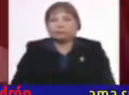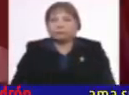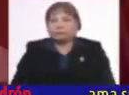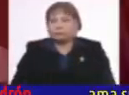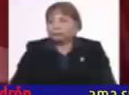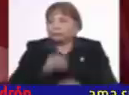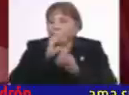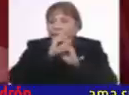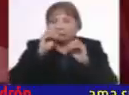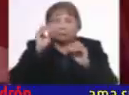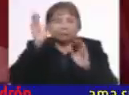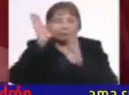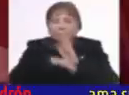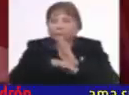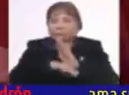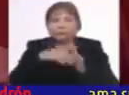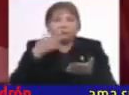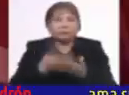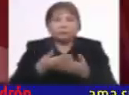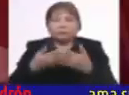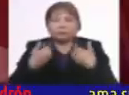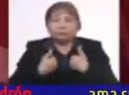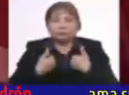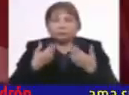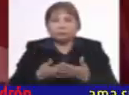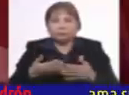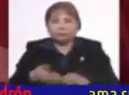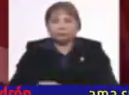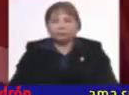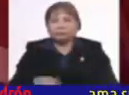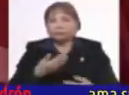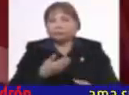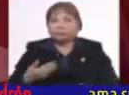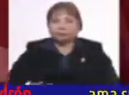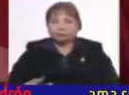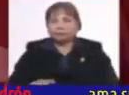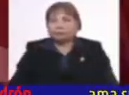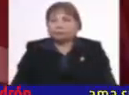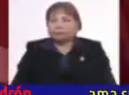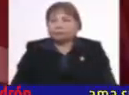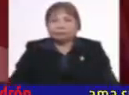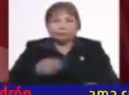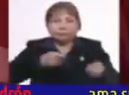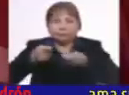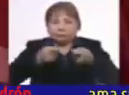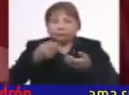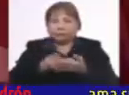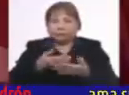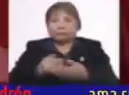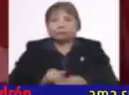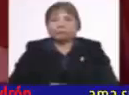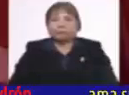ni siquiera por el peor cuestionamiento que se tenga al gobernante o al ejecutivo